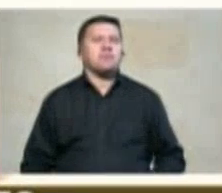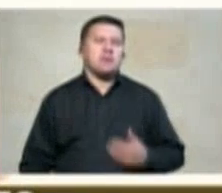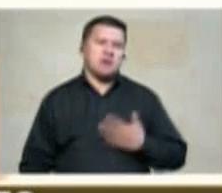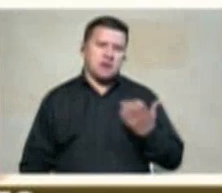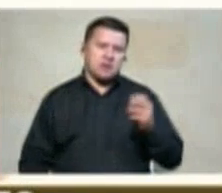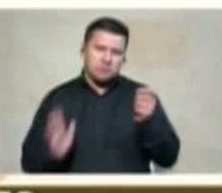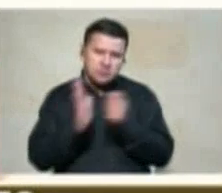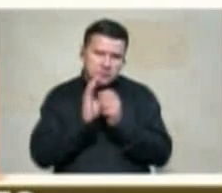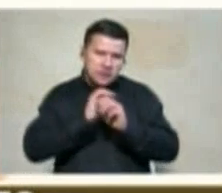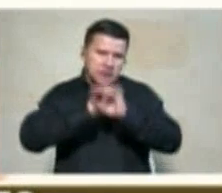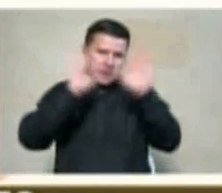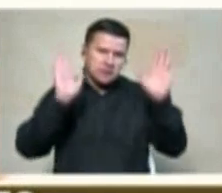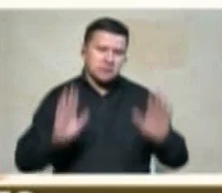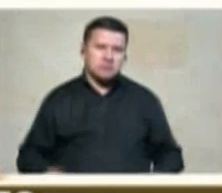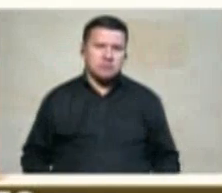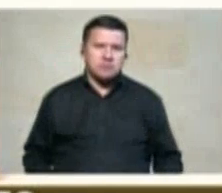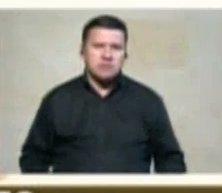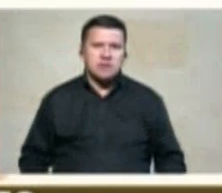quiero aclarar